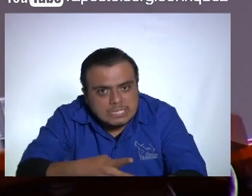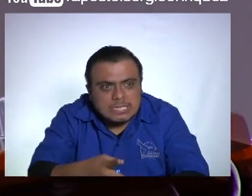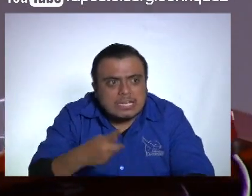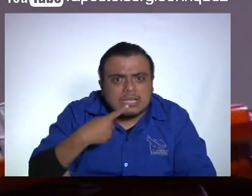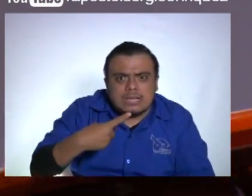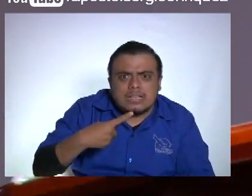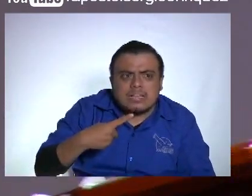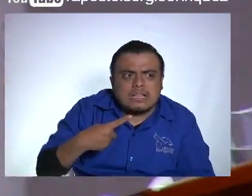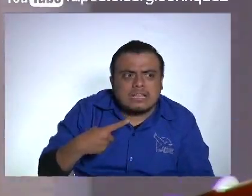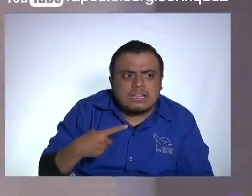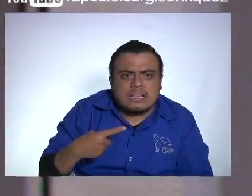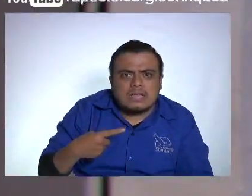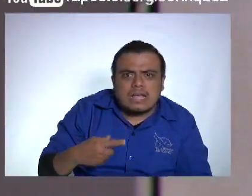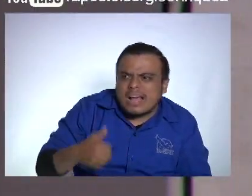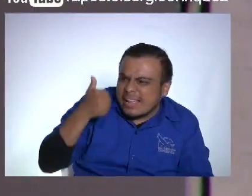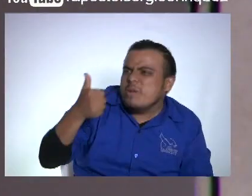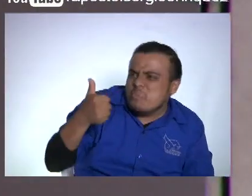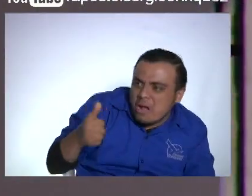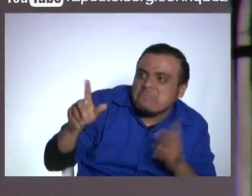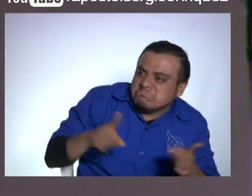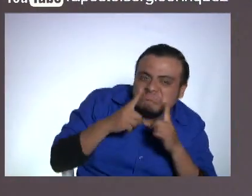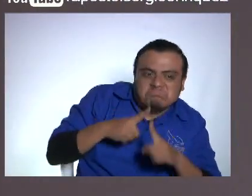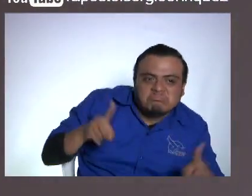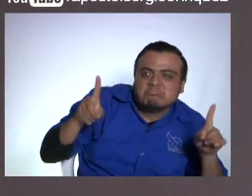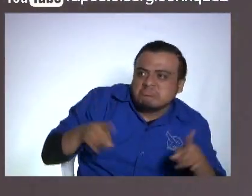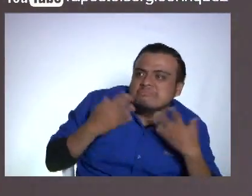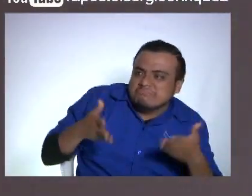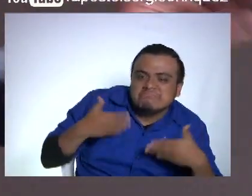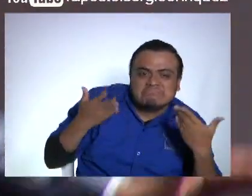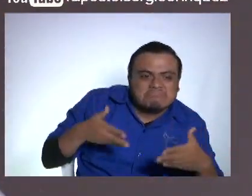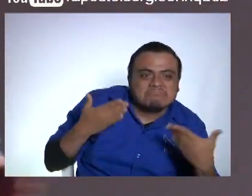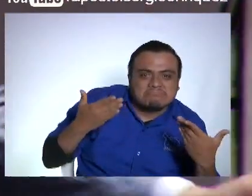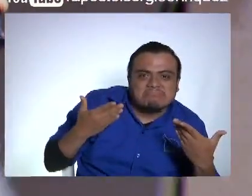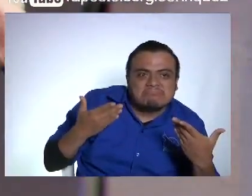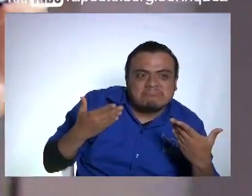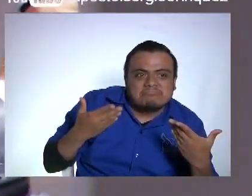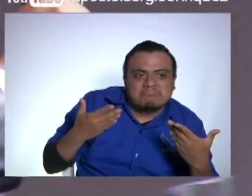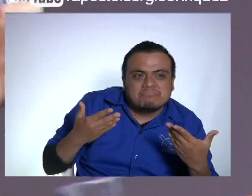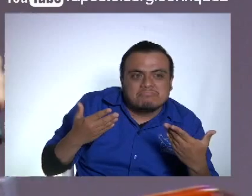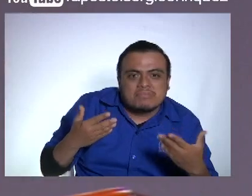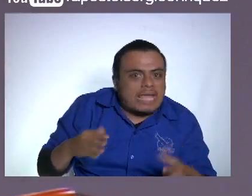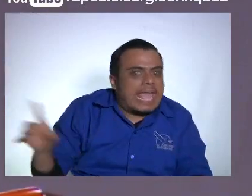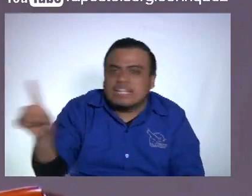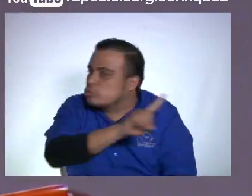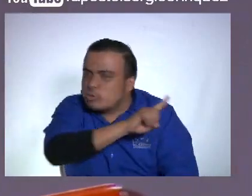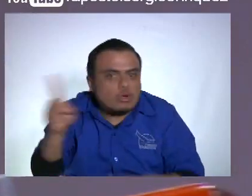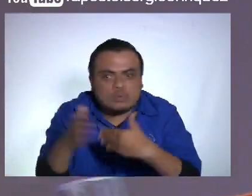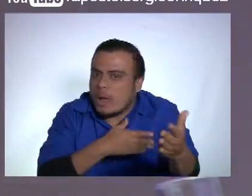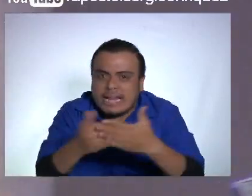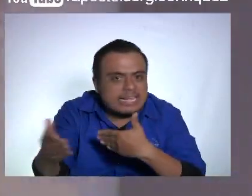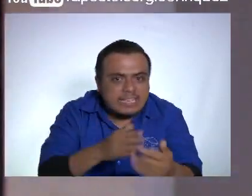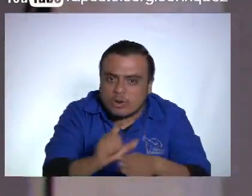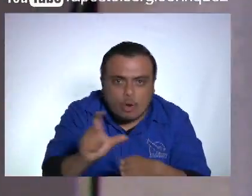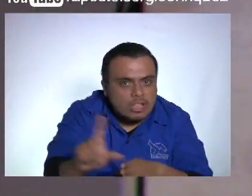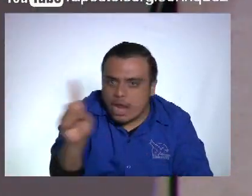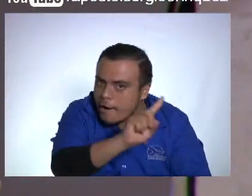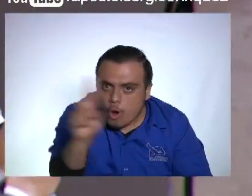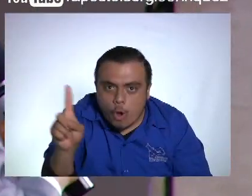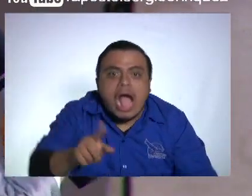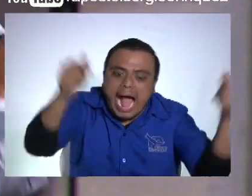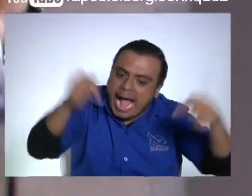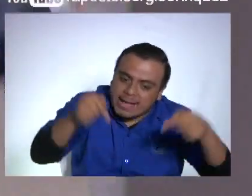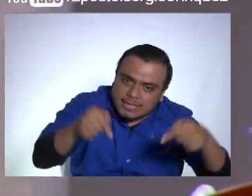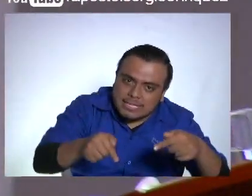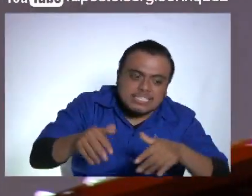buen pasatiempo con esa música, ah, qué alegre. Esto no es ningún pasatiempo. Aquí estamos